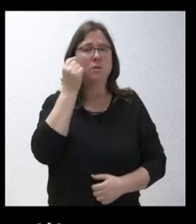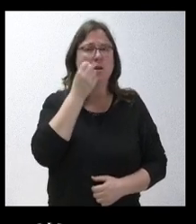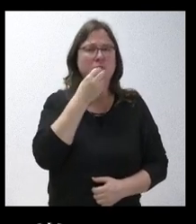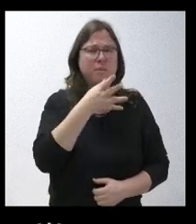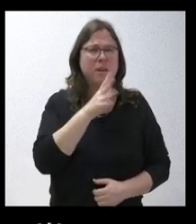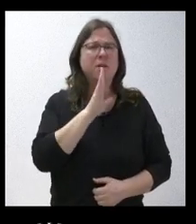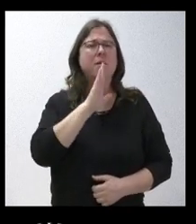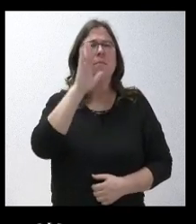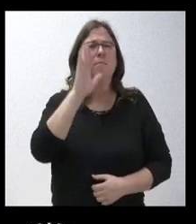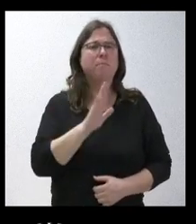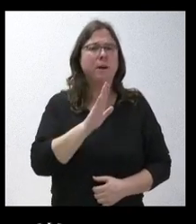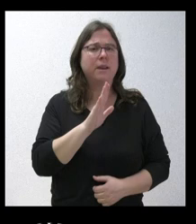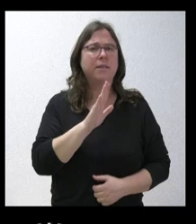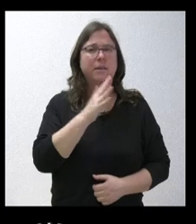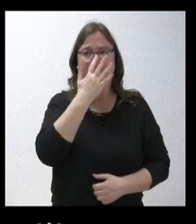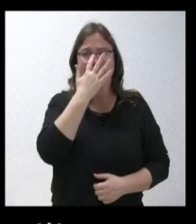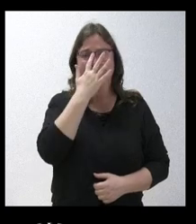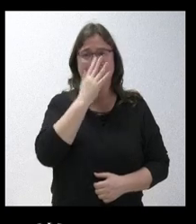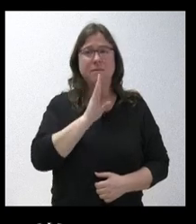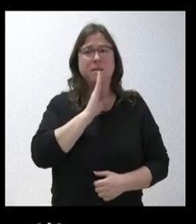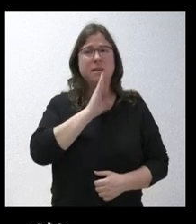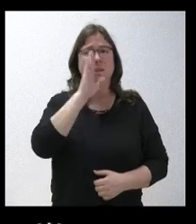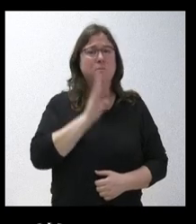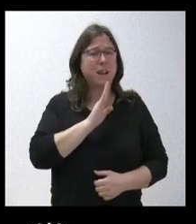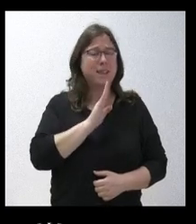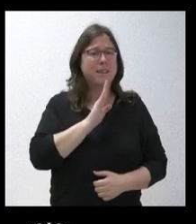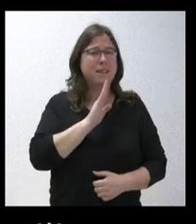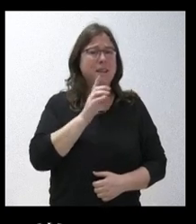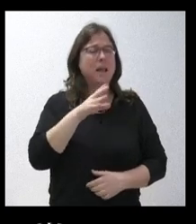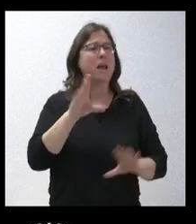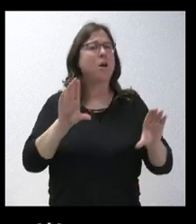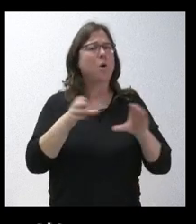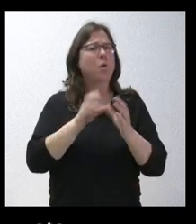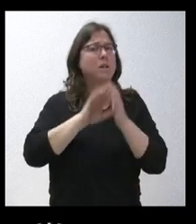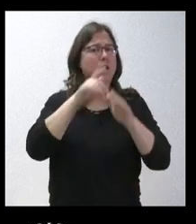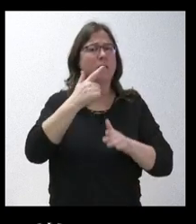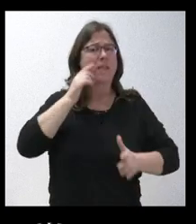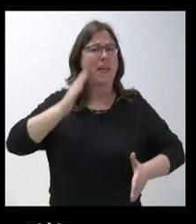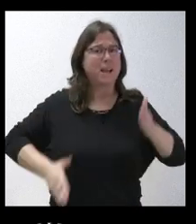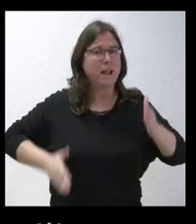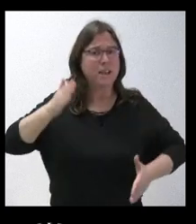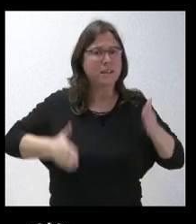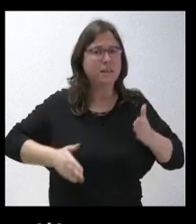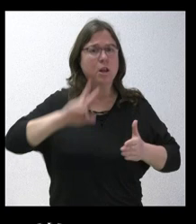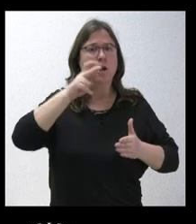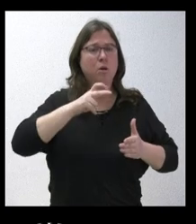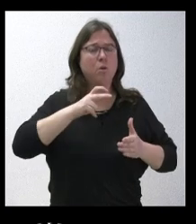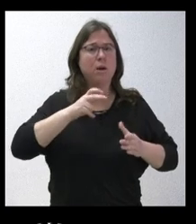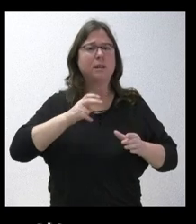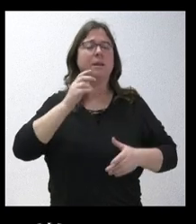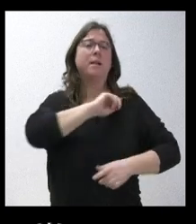parecido eh entender que la junta no considera el atletismo un deporte de de